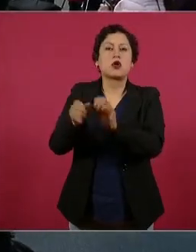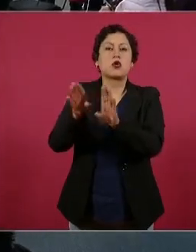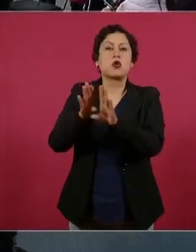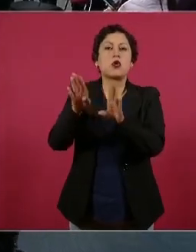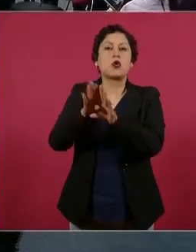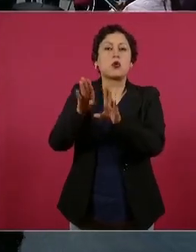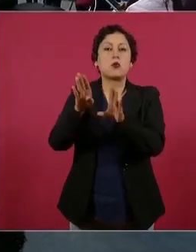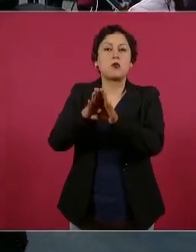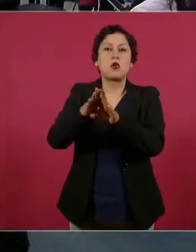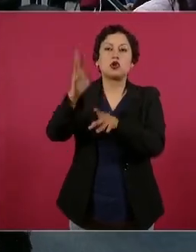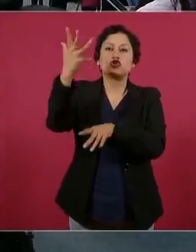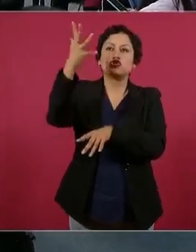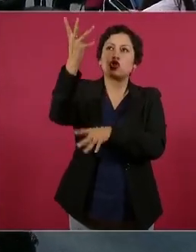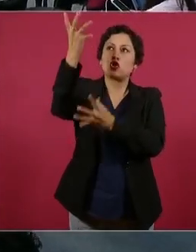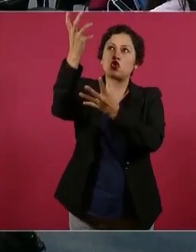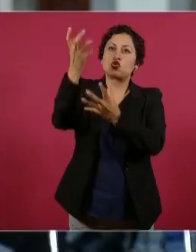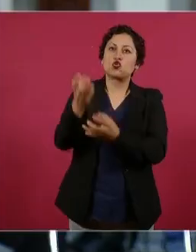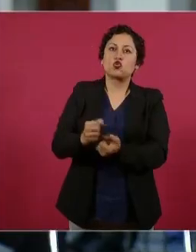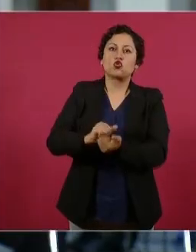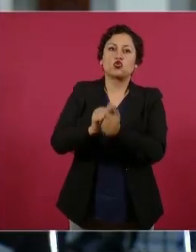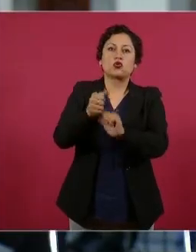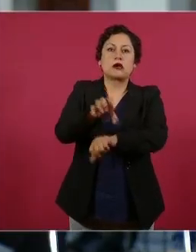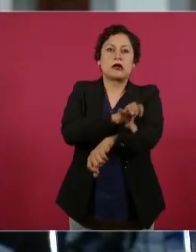proveer electricidad, ¿no?